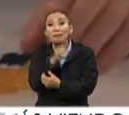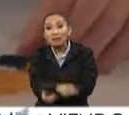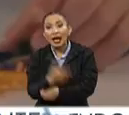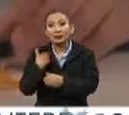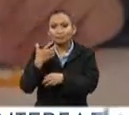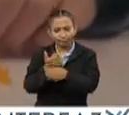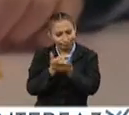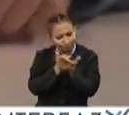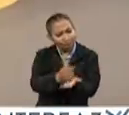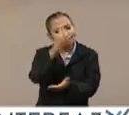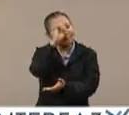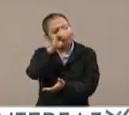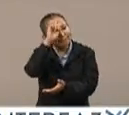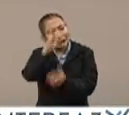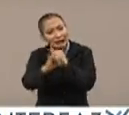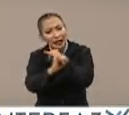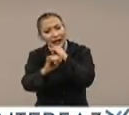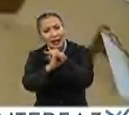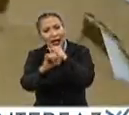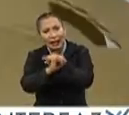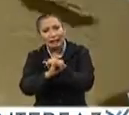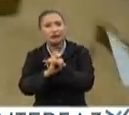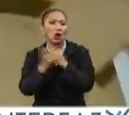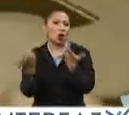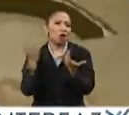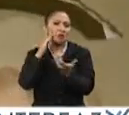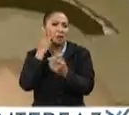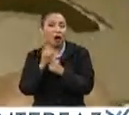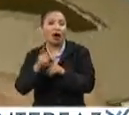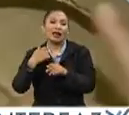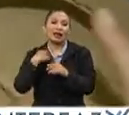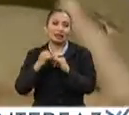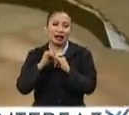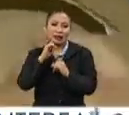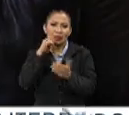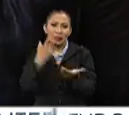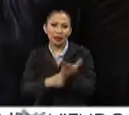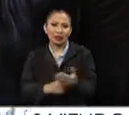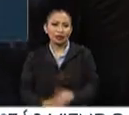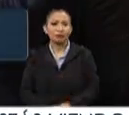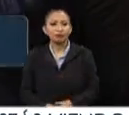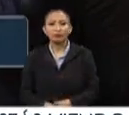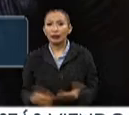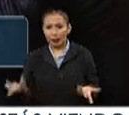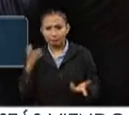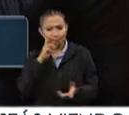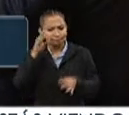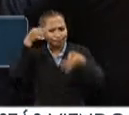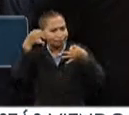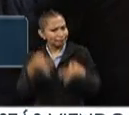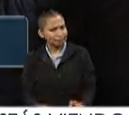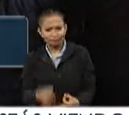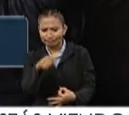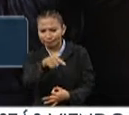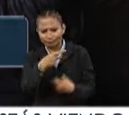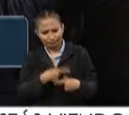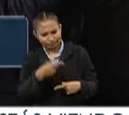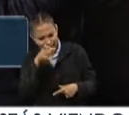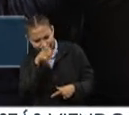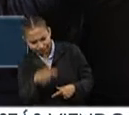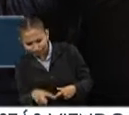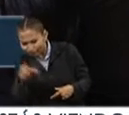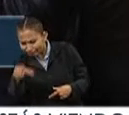los acompañamientos virtuales a través de redes sociales y en el portal de internet. Totalmente verificadas como